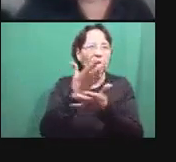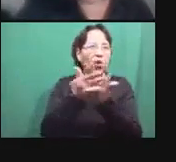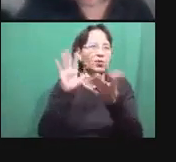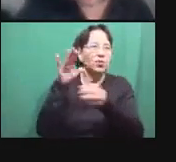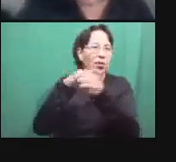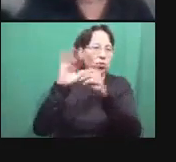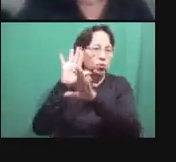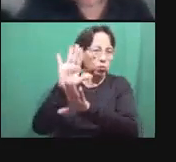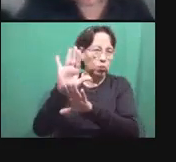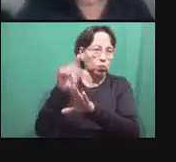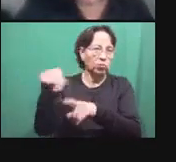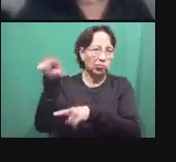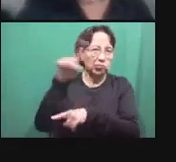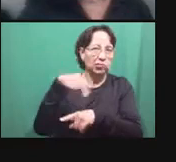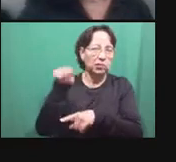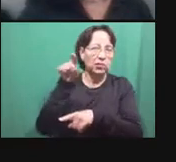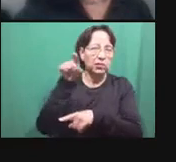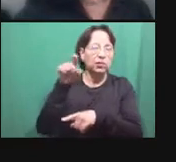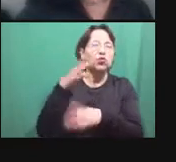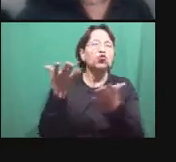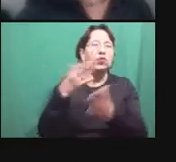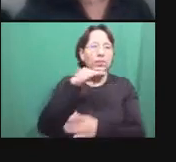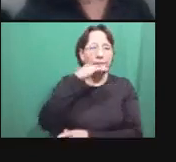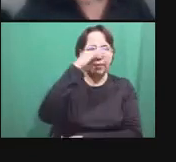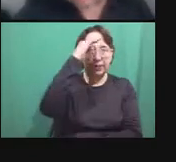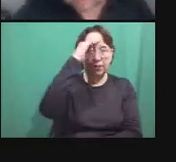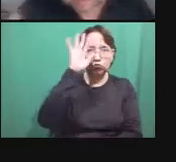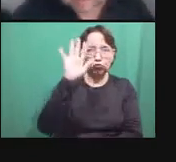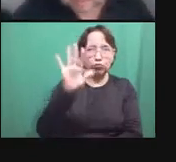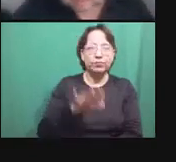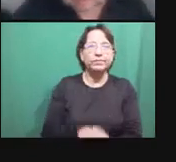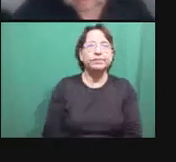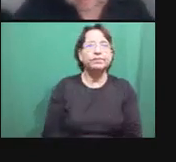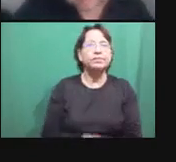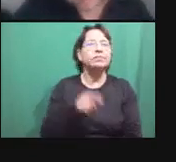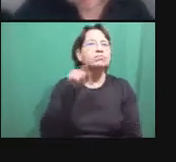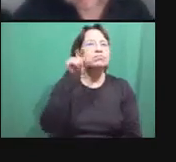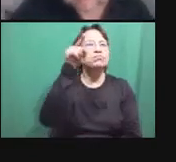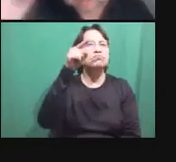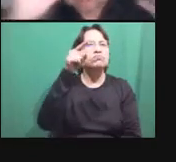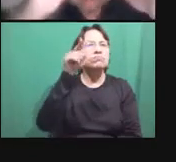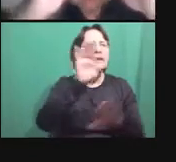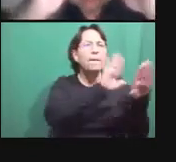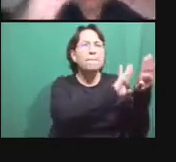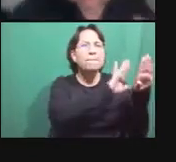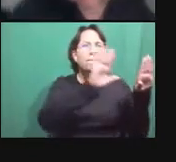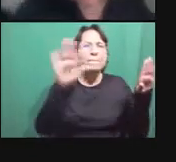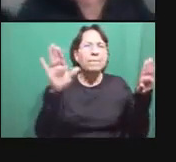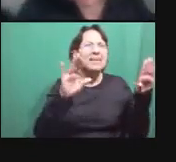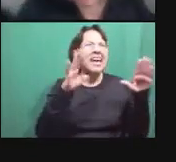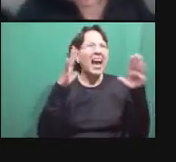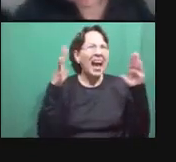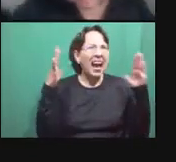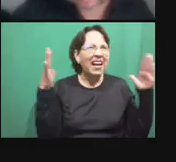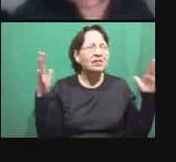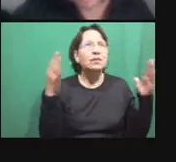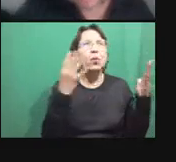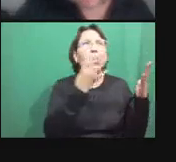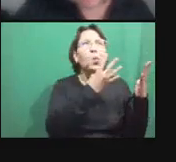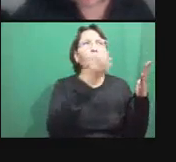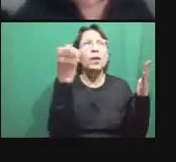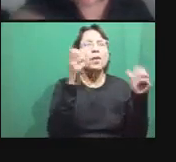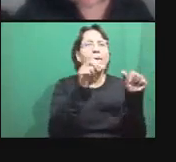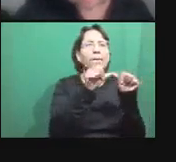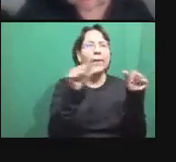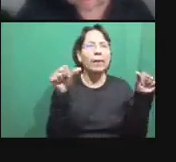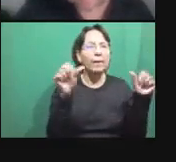Lovaina, específicamente en Medellín. Esto es un mural que hago, es un mural gigantesco de unos 400 metros de largo